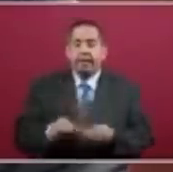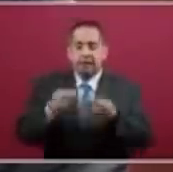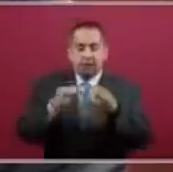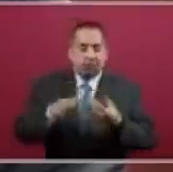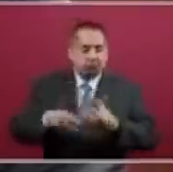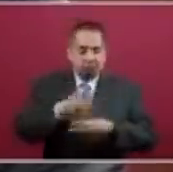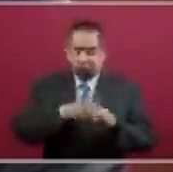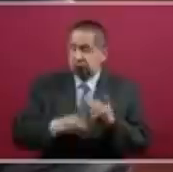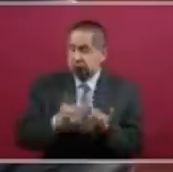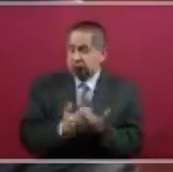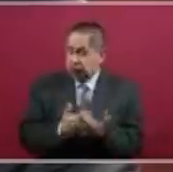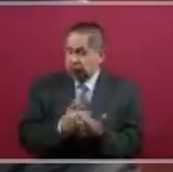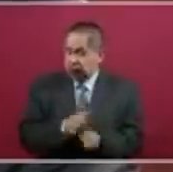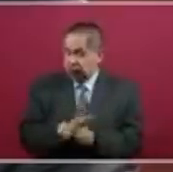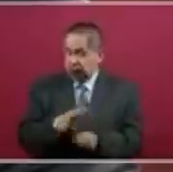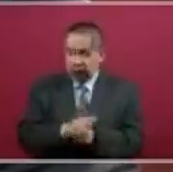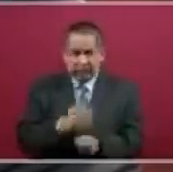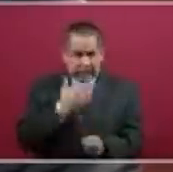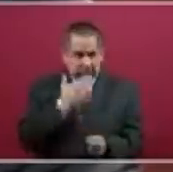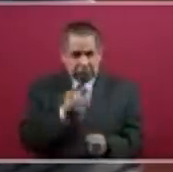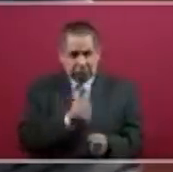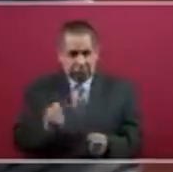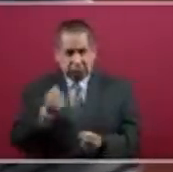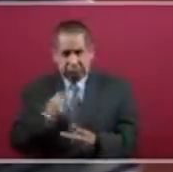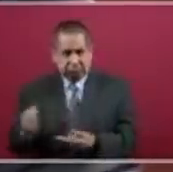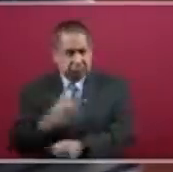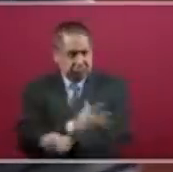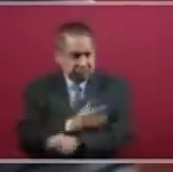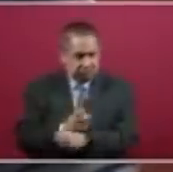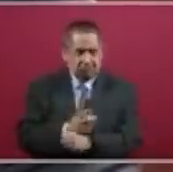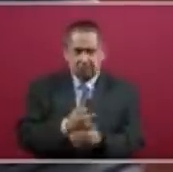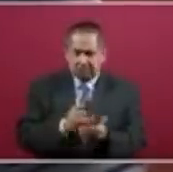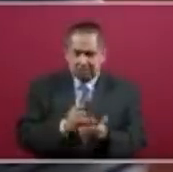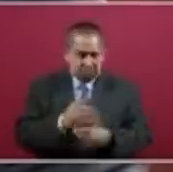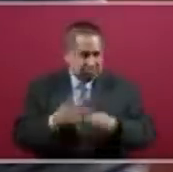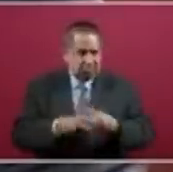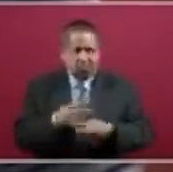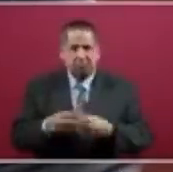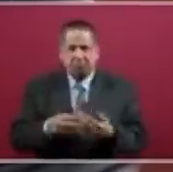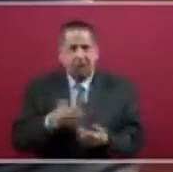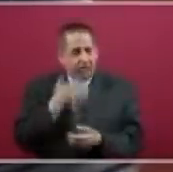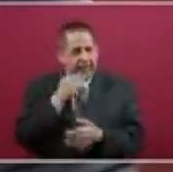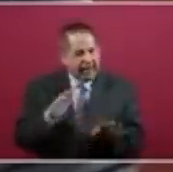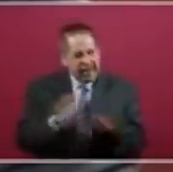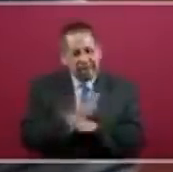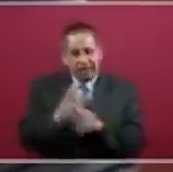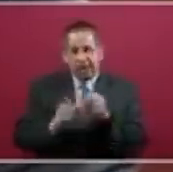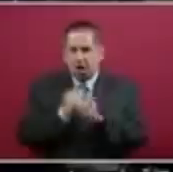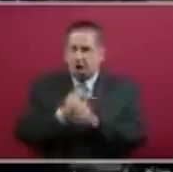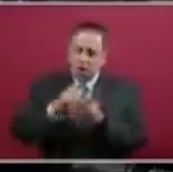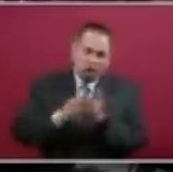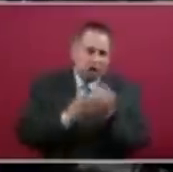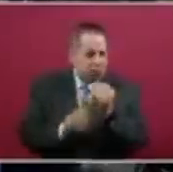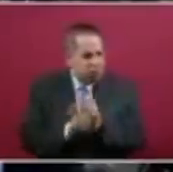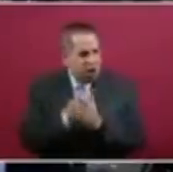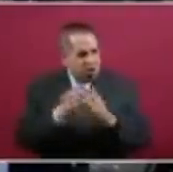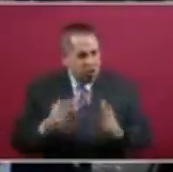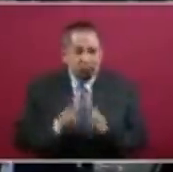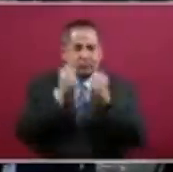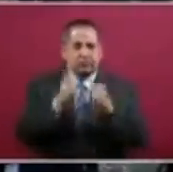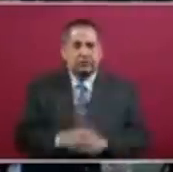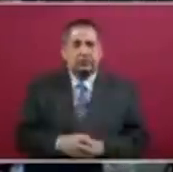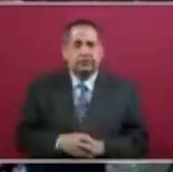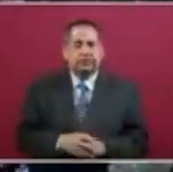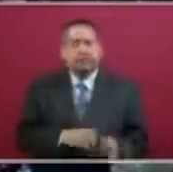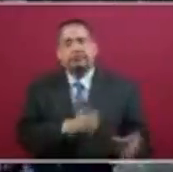verdaderamente productivas, eficientes, honestas, van a resurgir. Acerca de